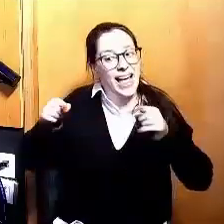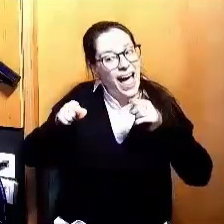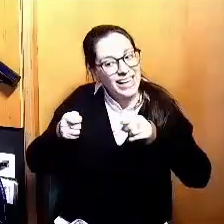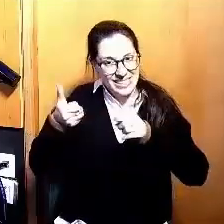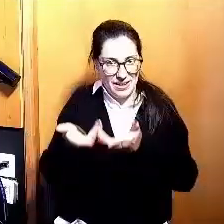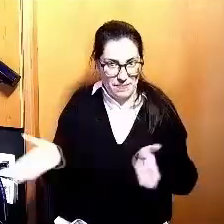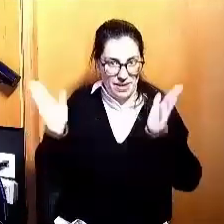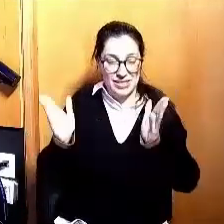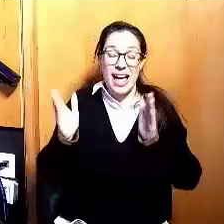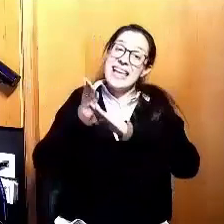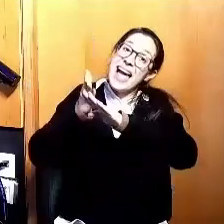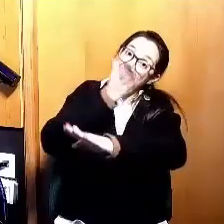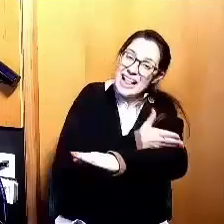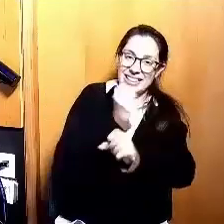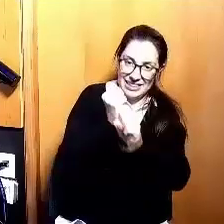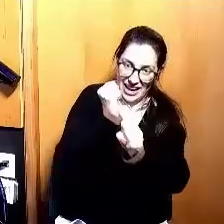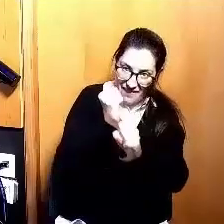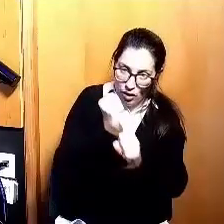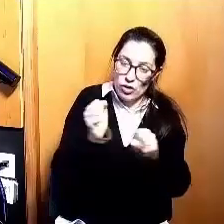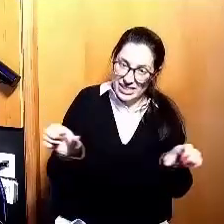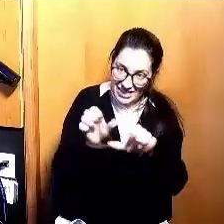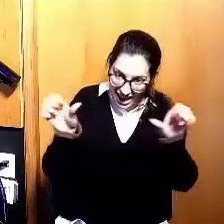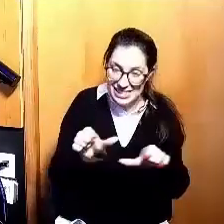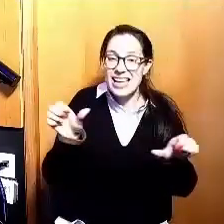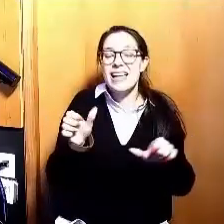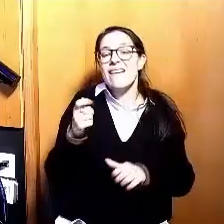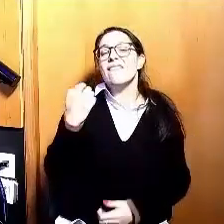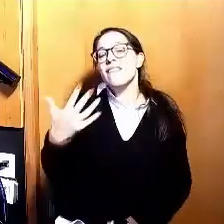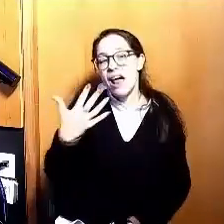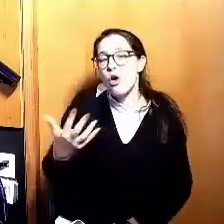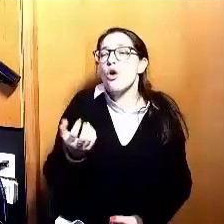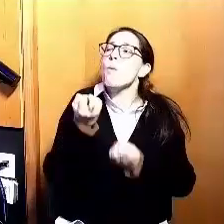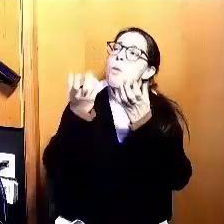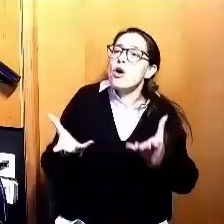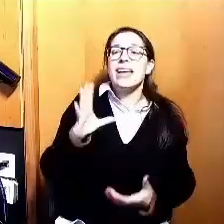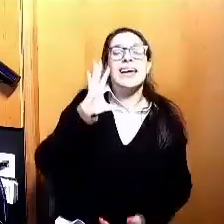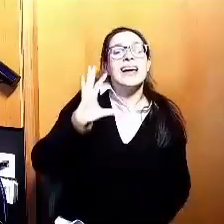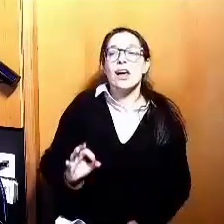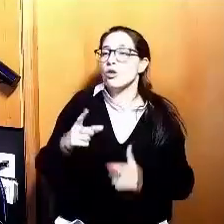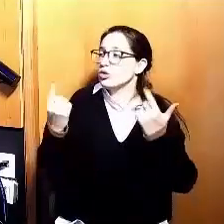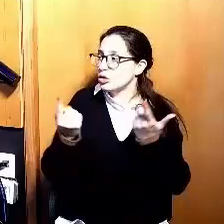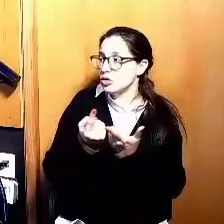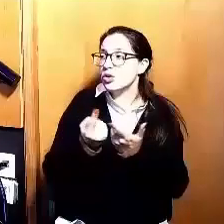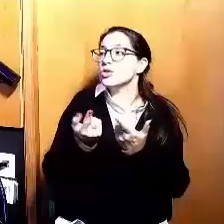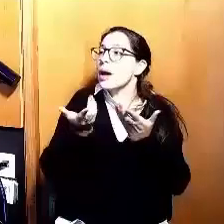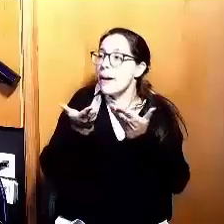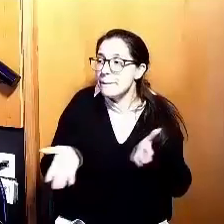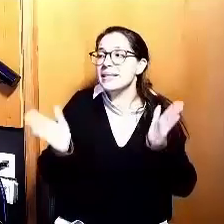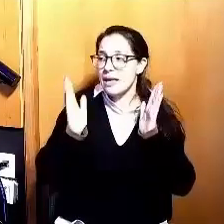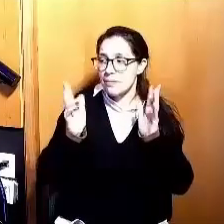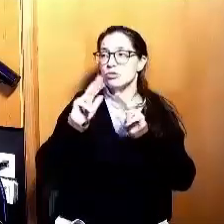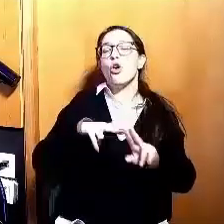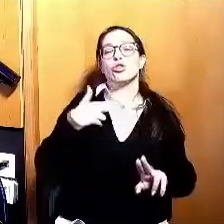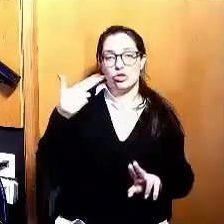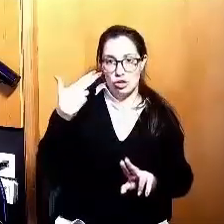trabajo de realización del valor que tienen esos datos lo que creo que estamos empezando. De nuevo, cada